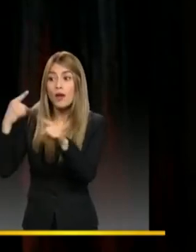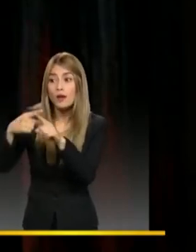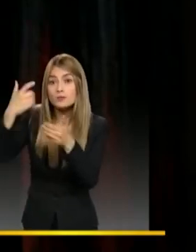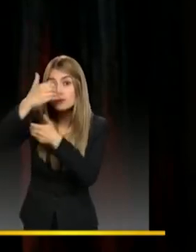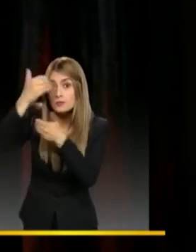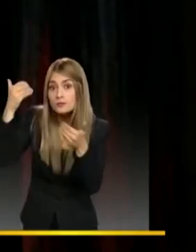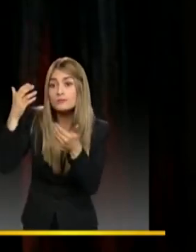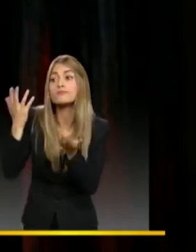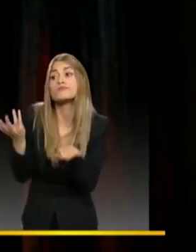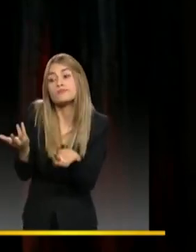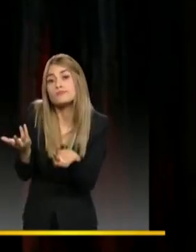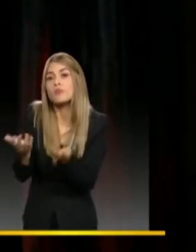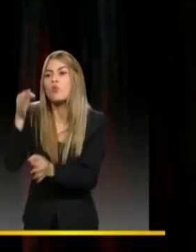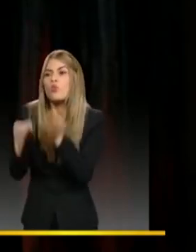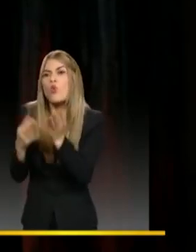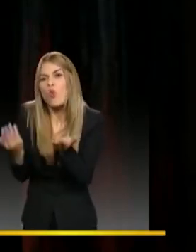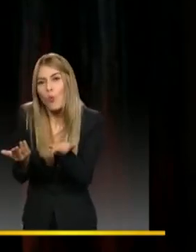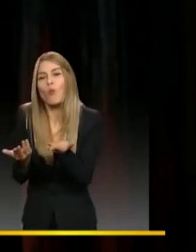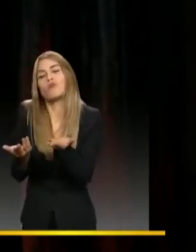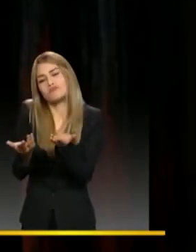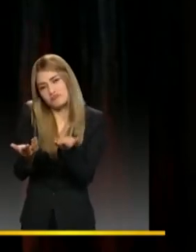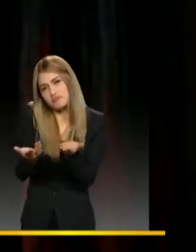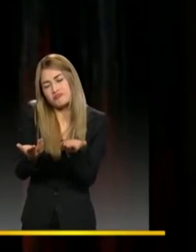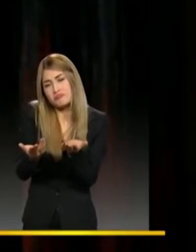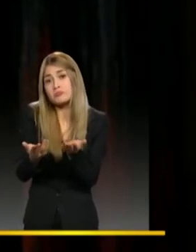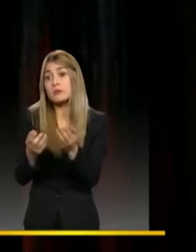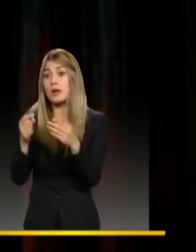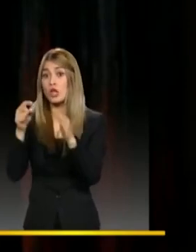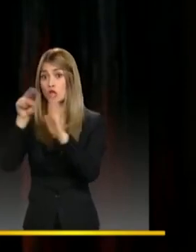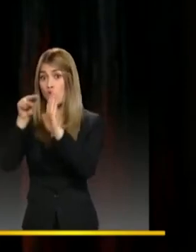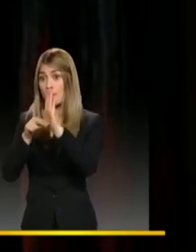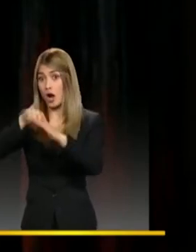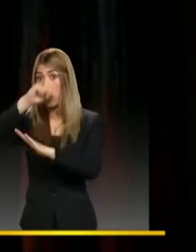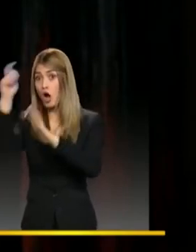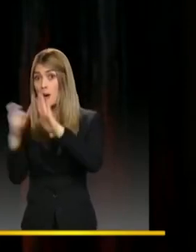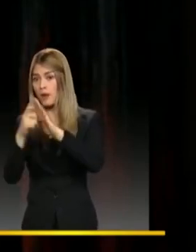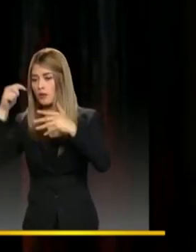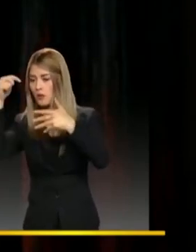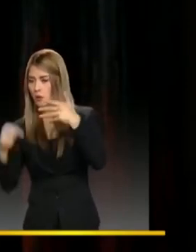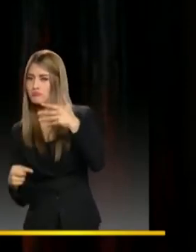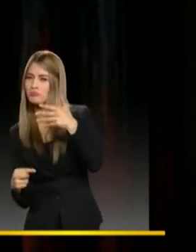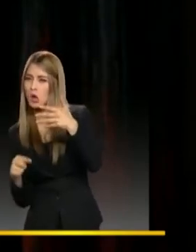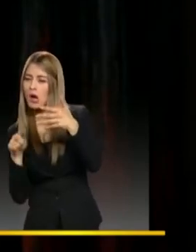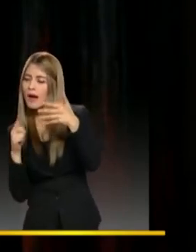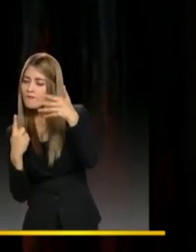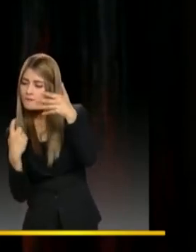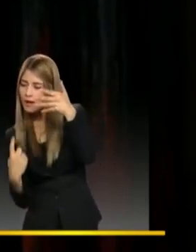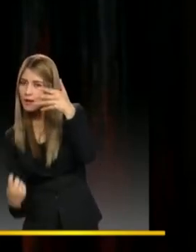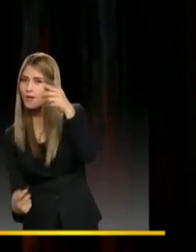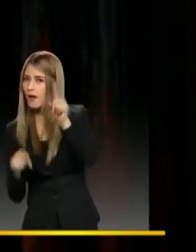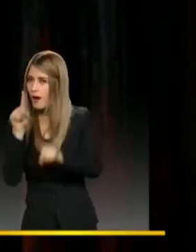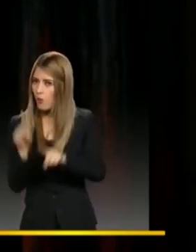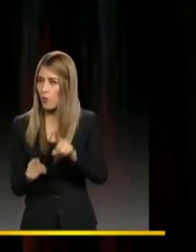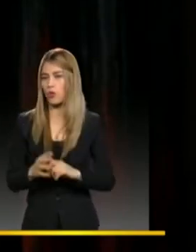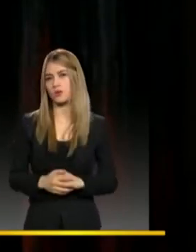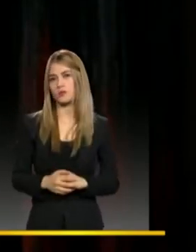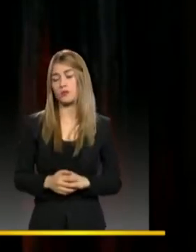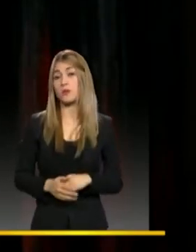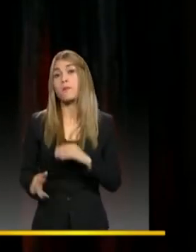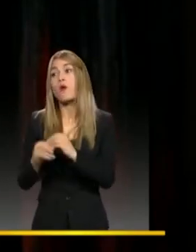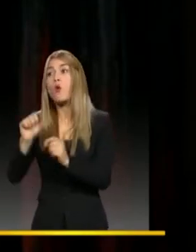demora en la aprobación de otras normas necesarias para la implementación del acuerdo y la existencia de disidencias que siguen